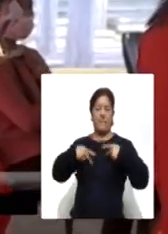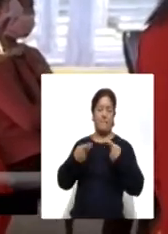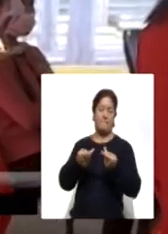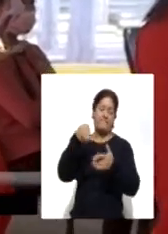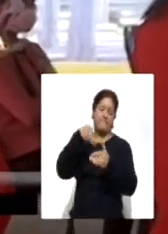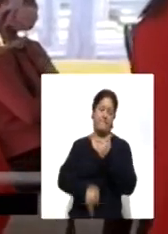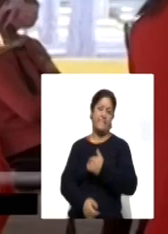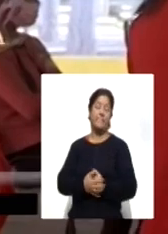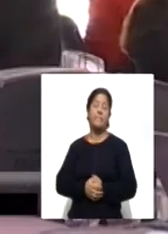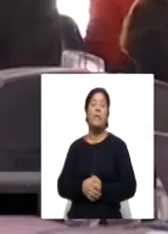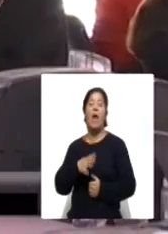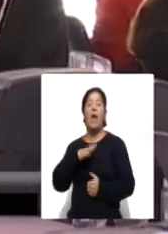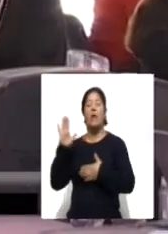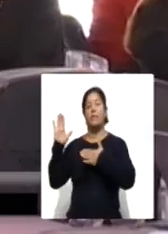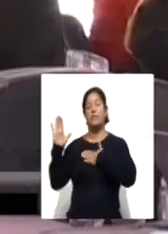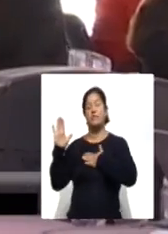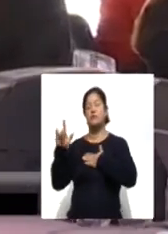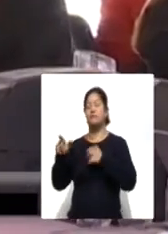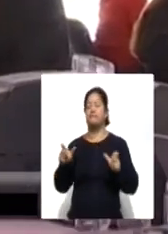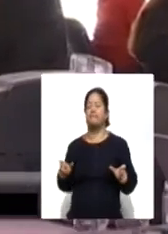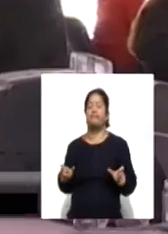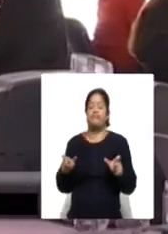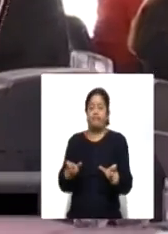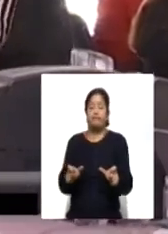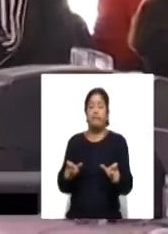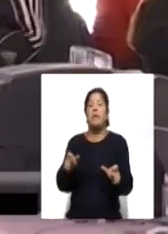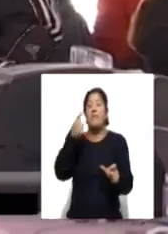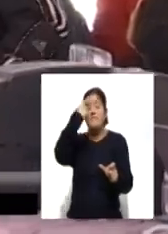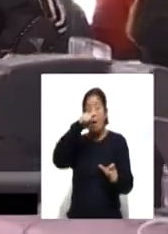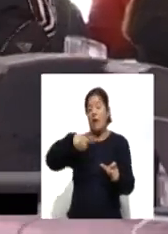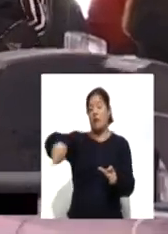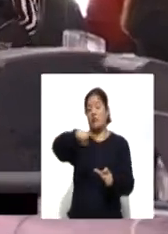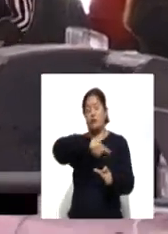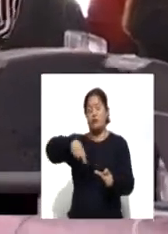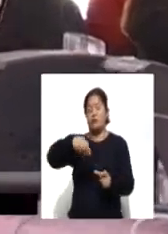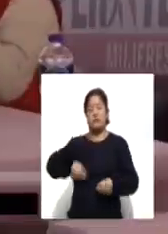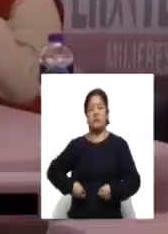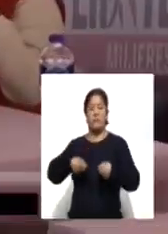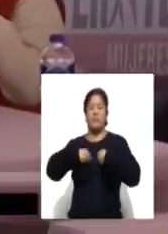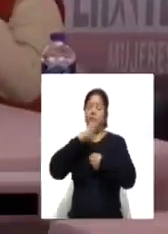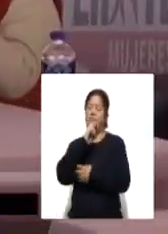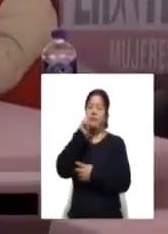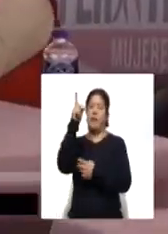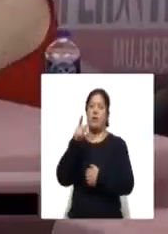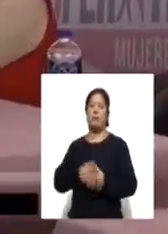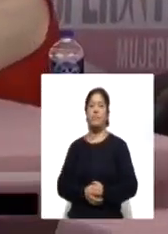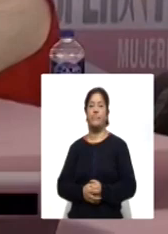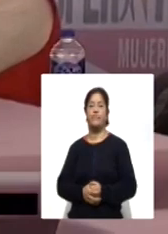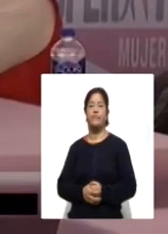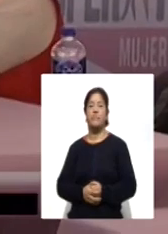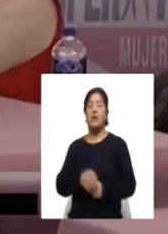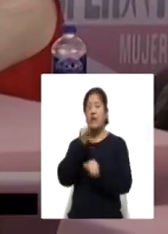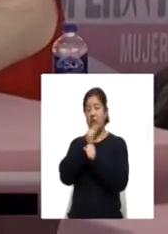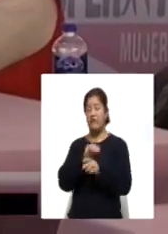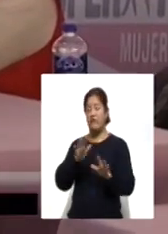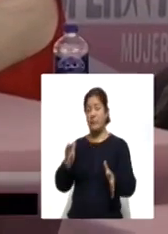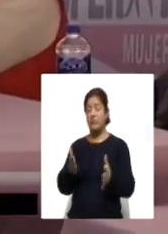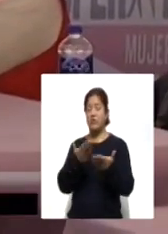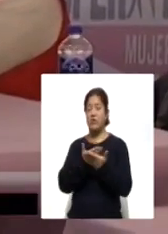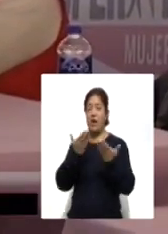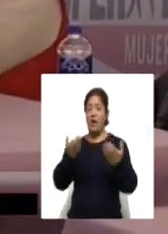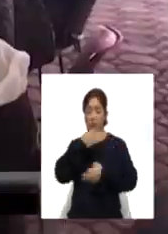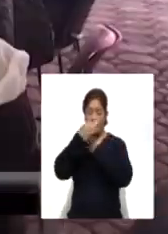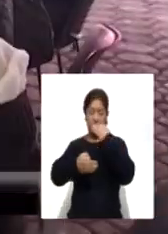y refrenda el compromiso de respaldarlas para que incrementen sus niveles de bienestar y calidad de vida. Con información de Altagracia